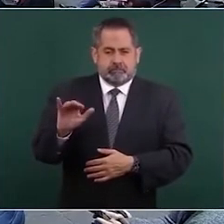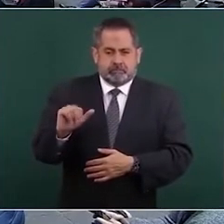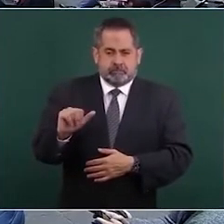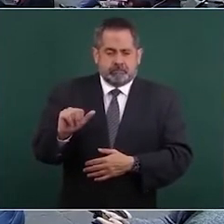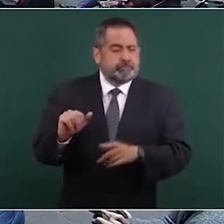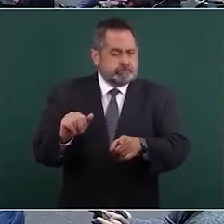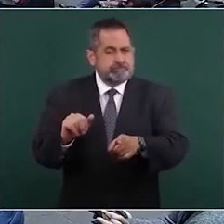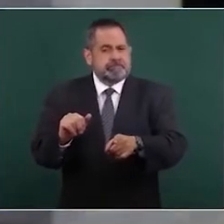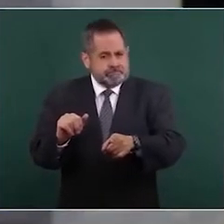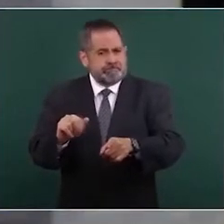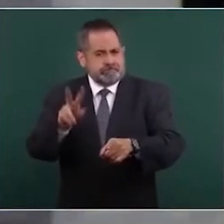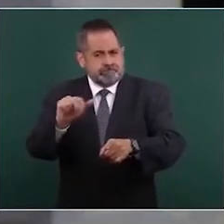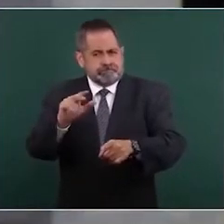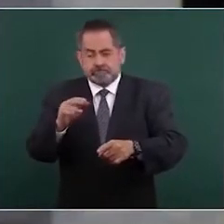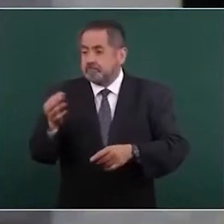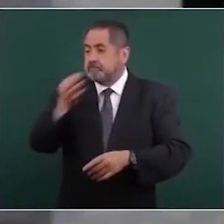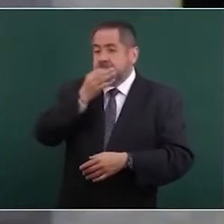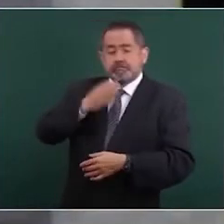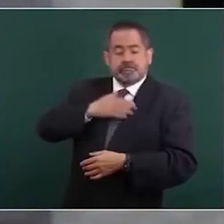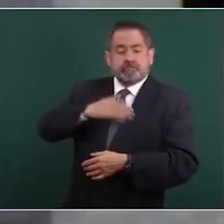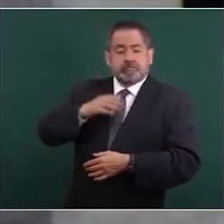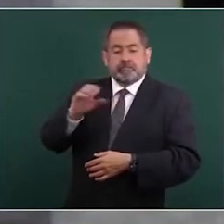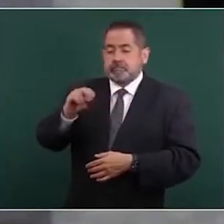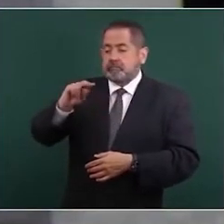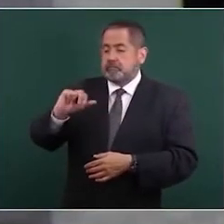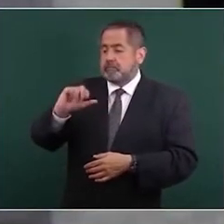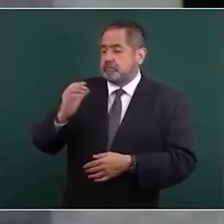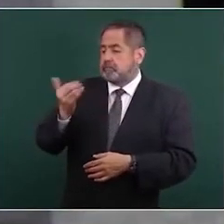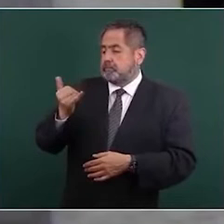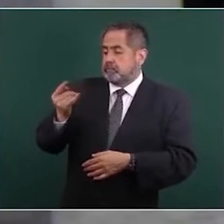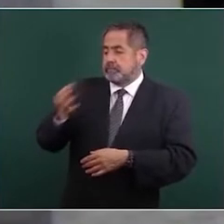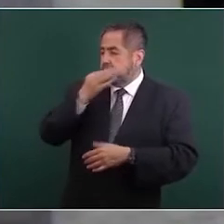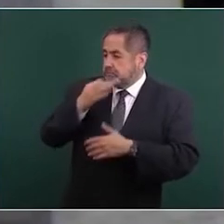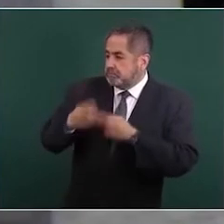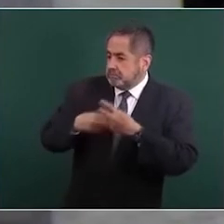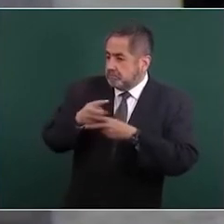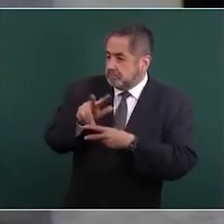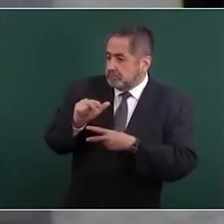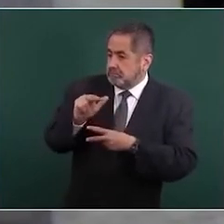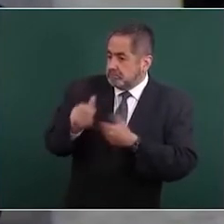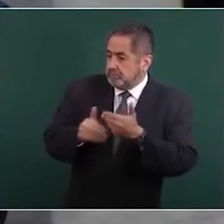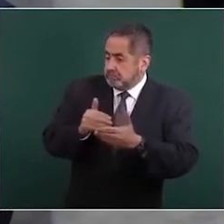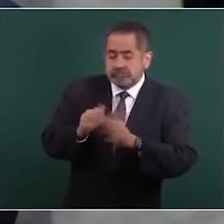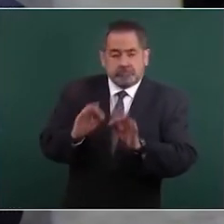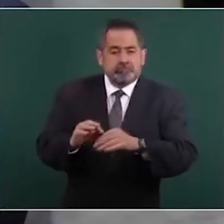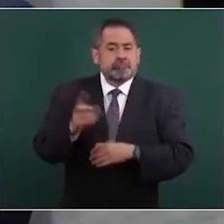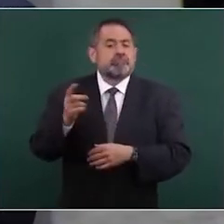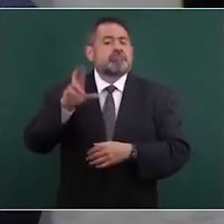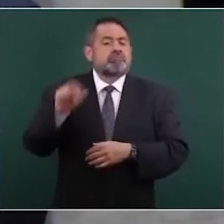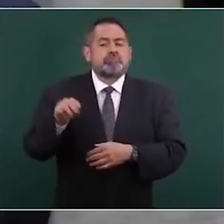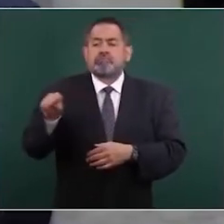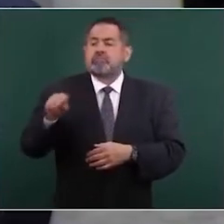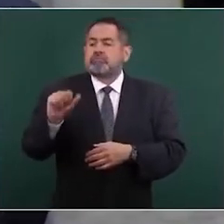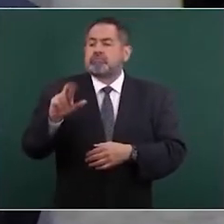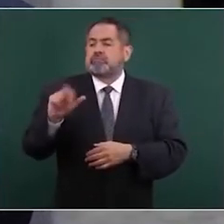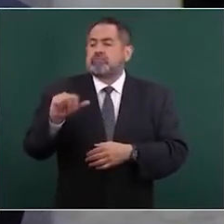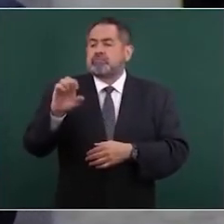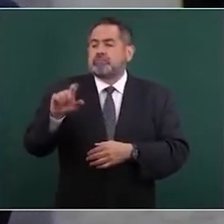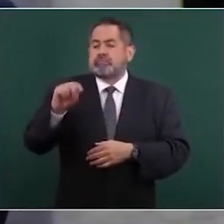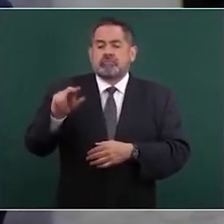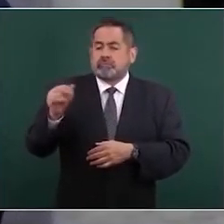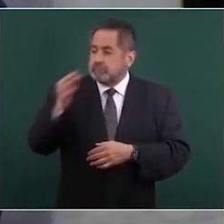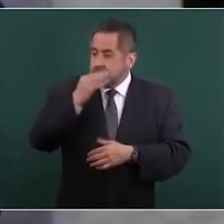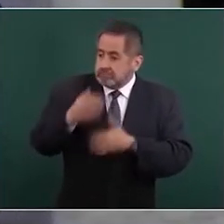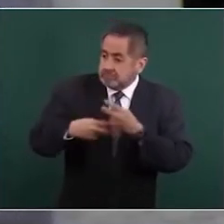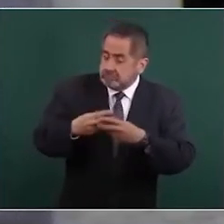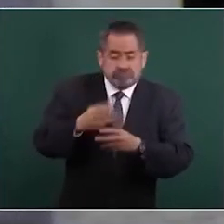tenemos de CONACYT, de la doctora María Elena Álvarez Bulla,